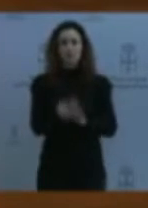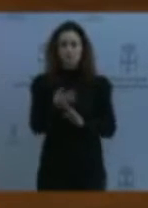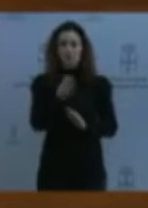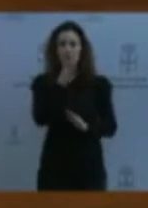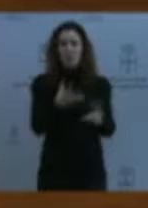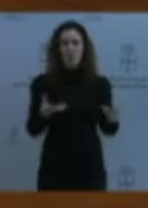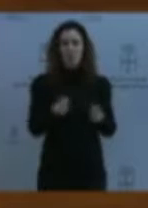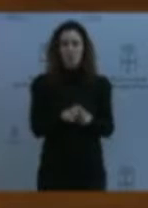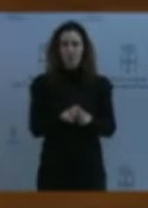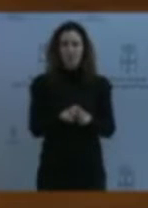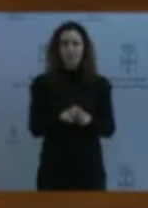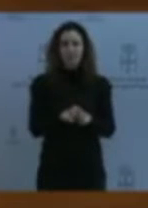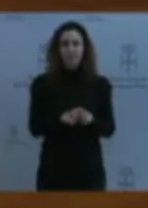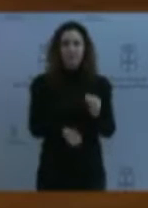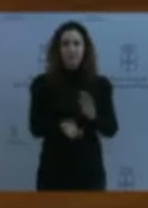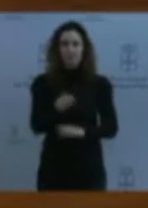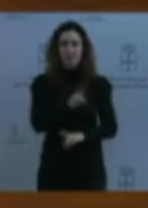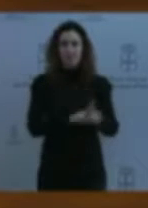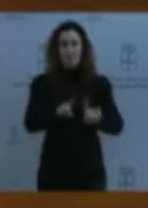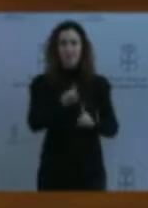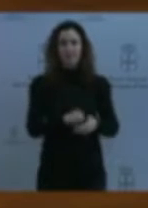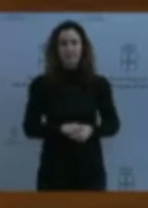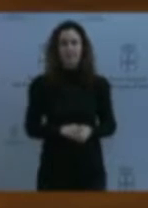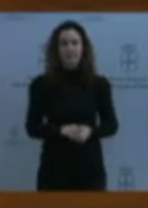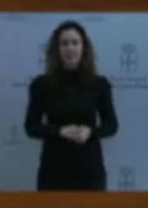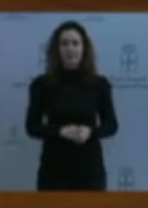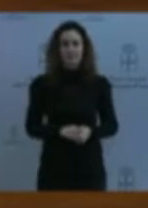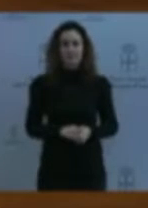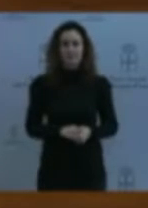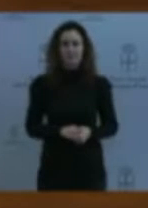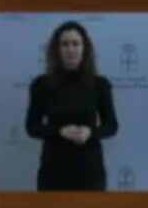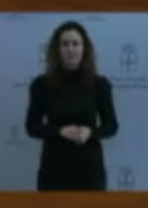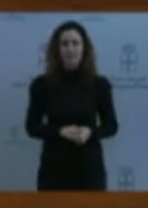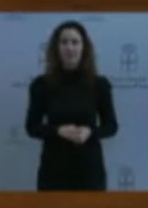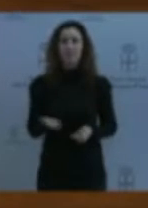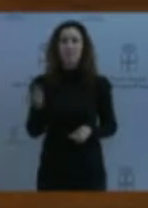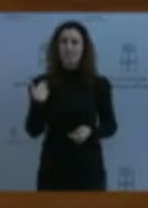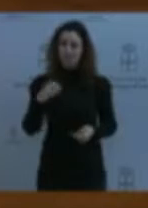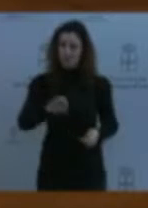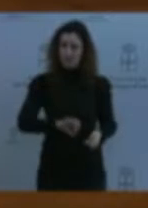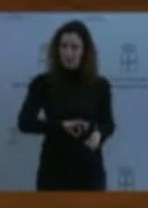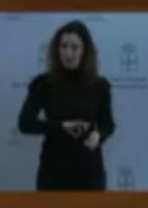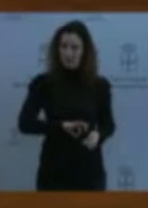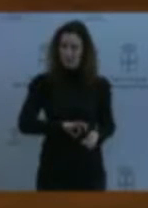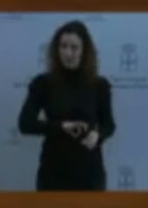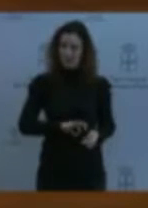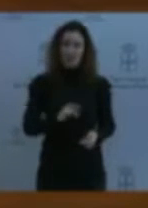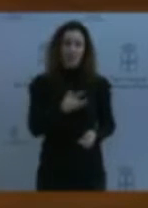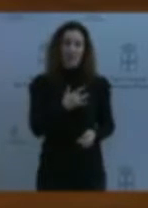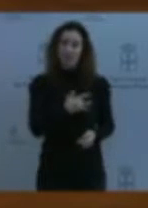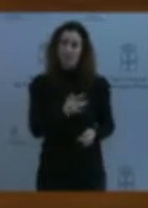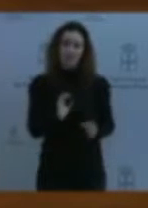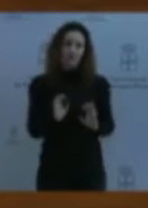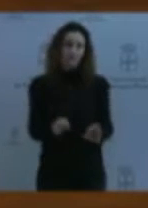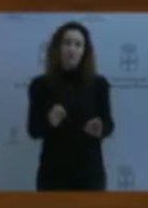ocurrido. Esto ocurrió el pasado enero y, desgraciadamente, el temporal también se cobró 3 vidas